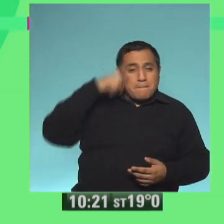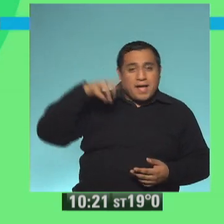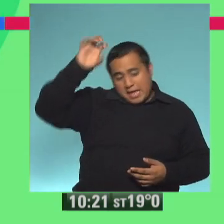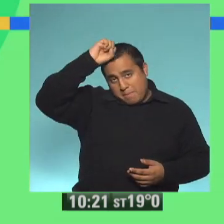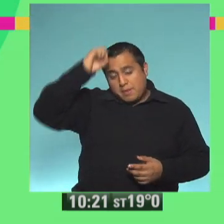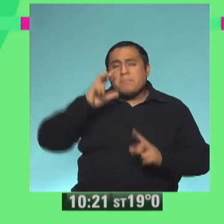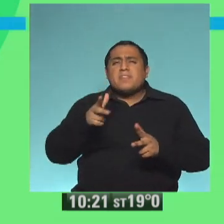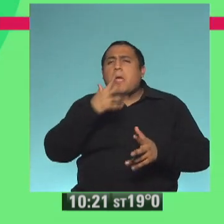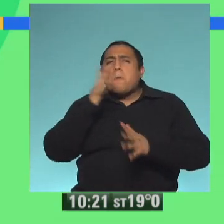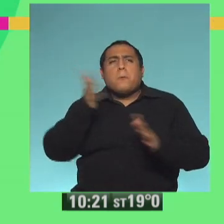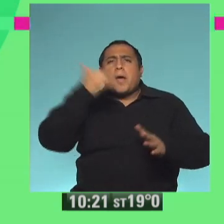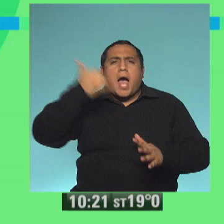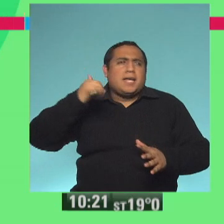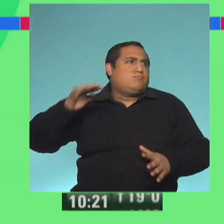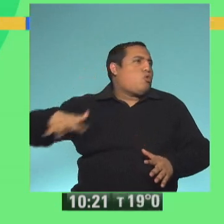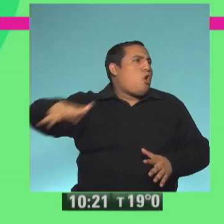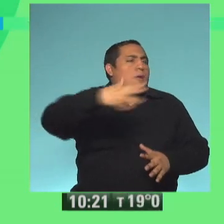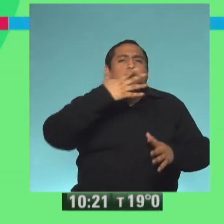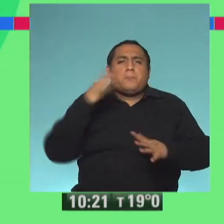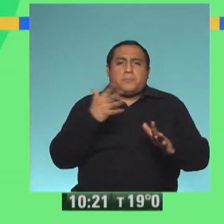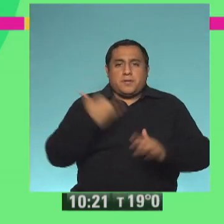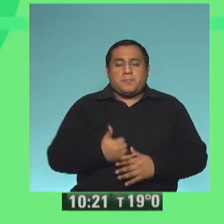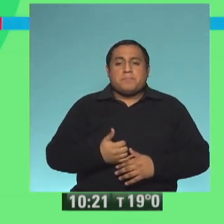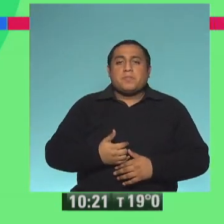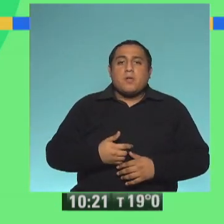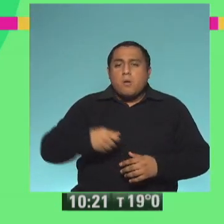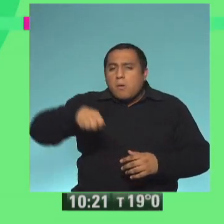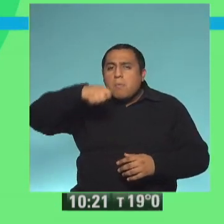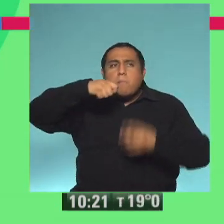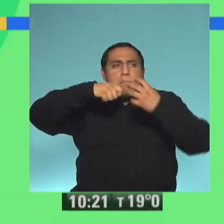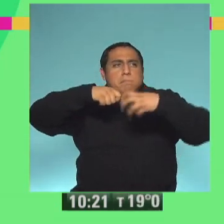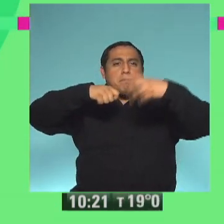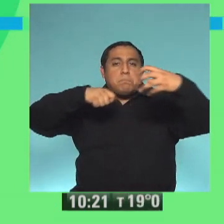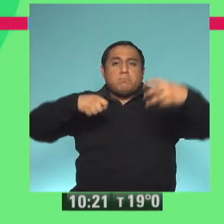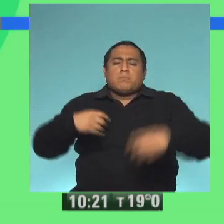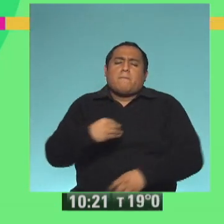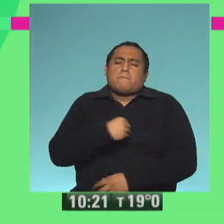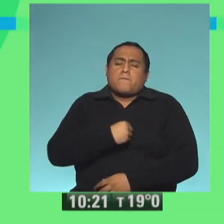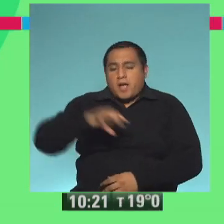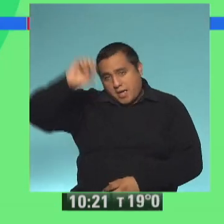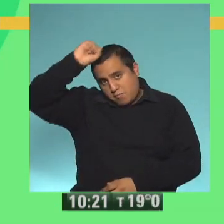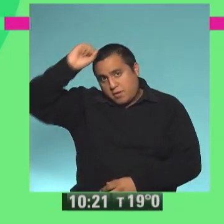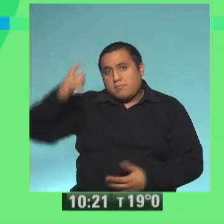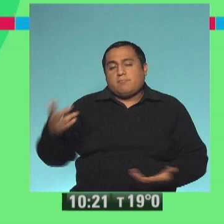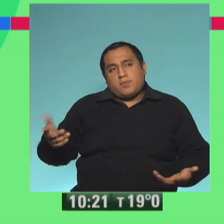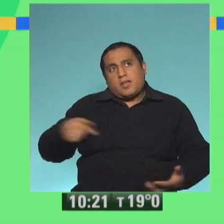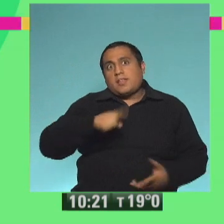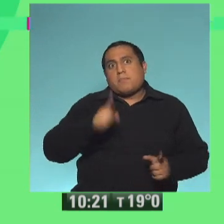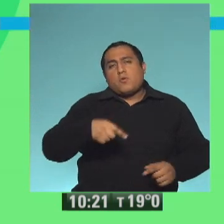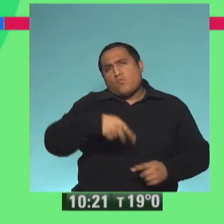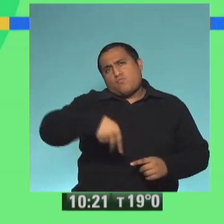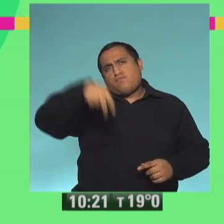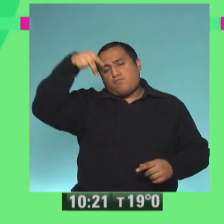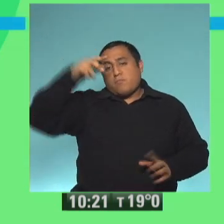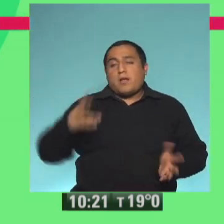sí. Claro. Haciendo burbujas, Valentino. Ah, fan de Emi. Fan de Emi. Porque también vuela. Ahora cuando